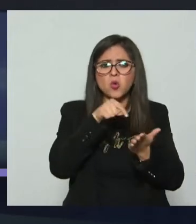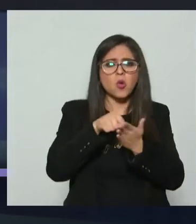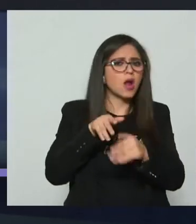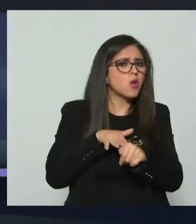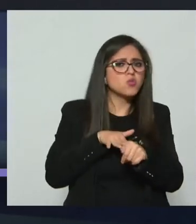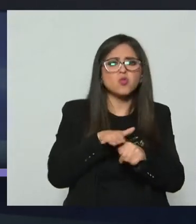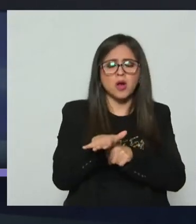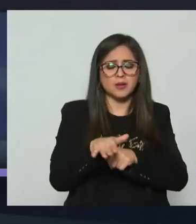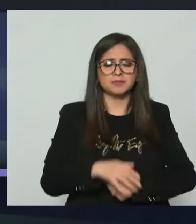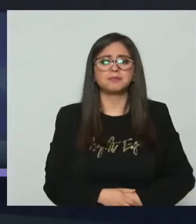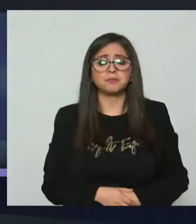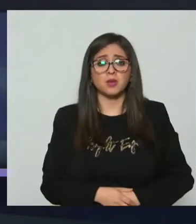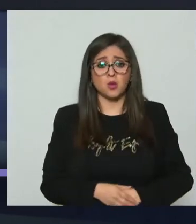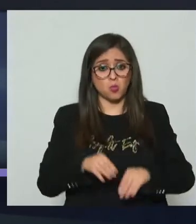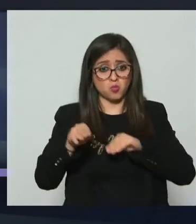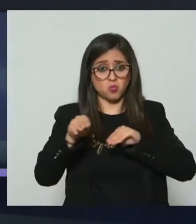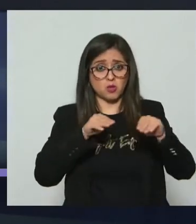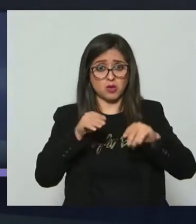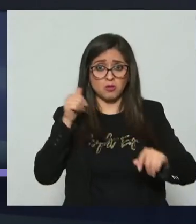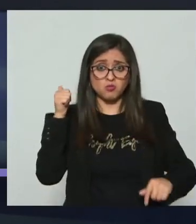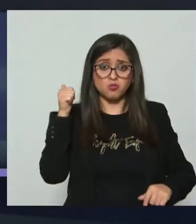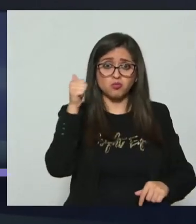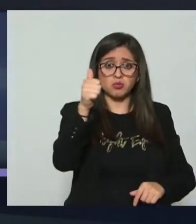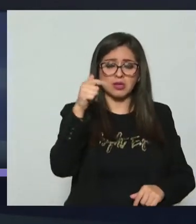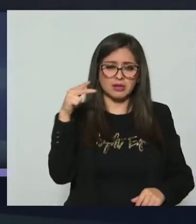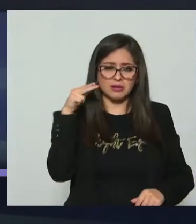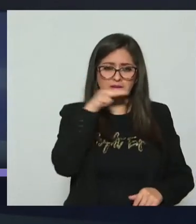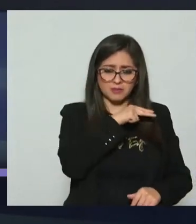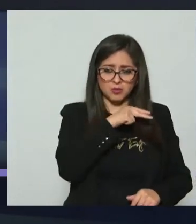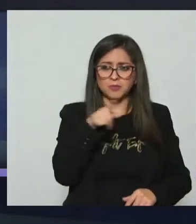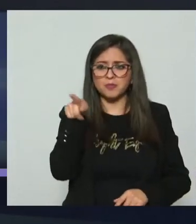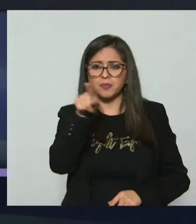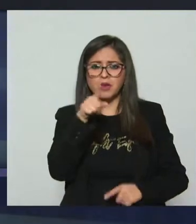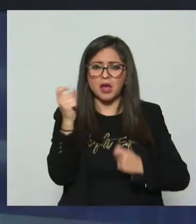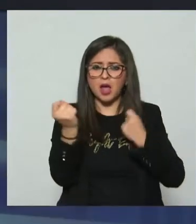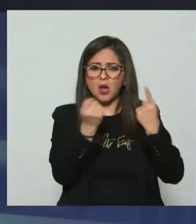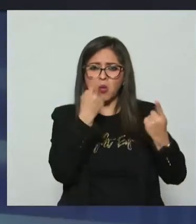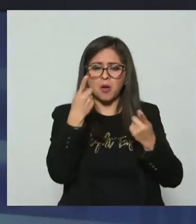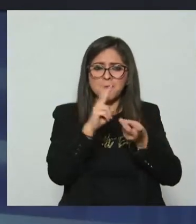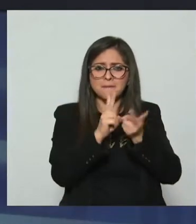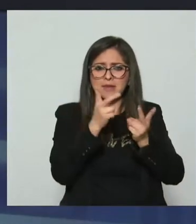la movilidad va a ser mucho más ágil. Lo que los vecinos argumentan, algunos vecinos